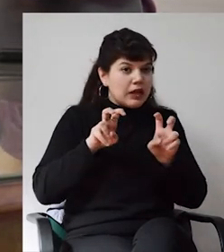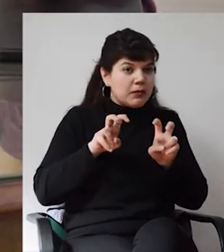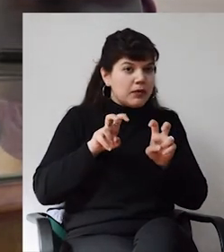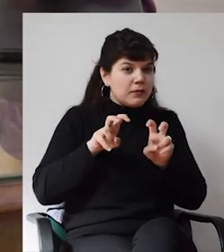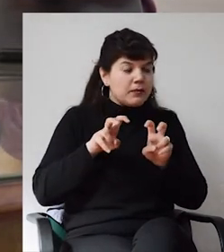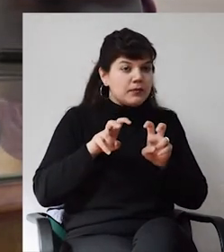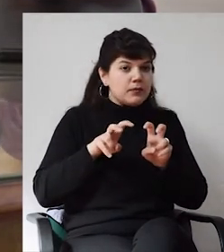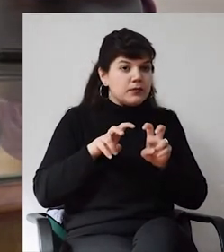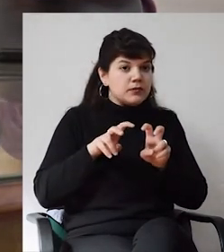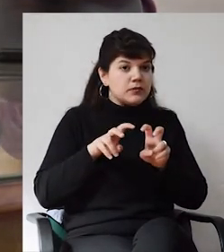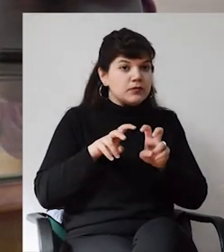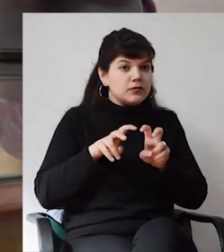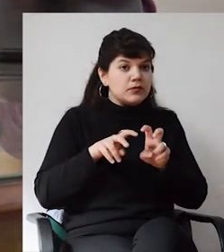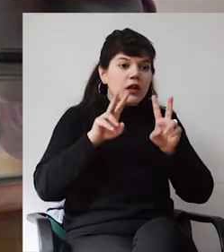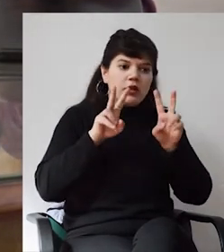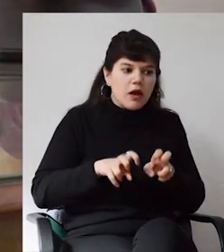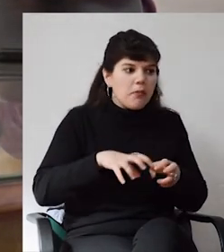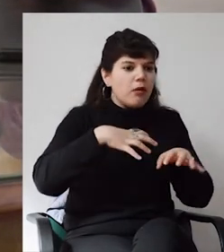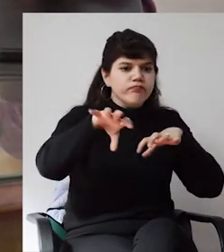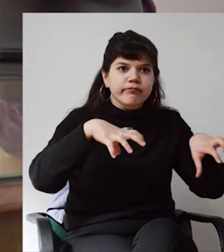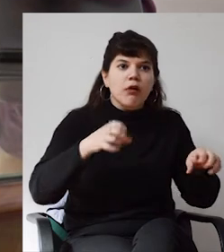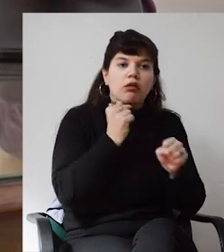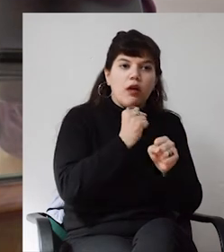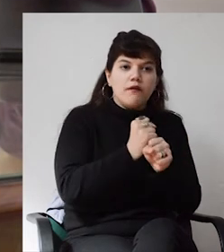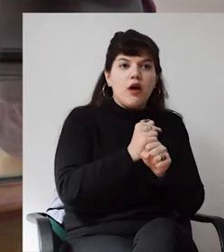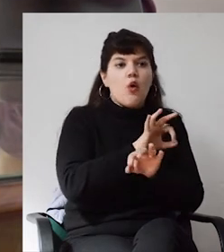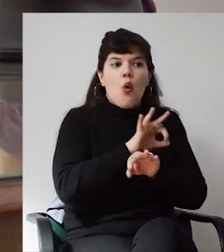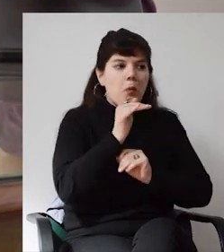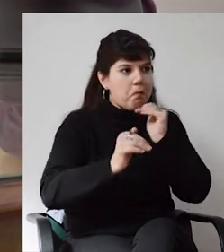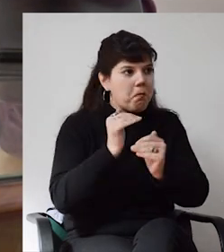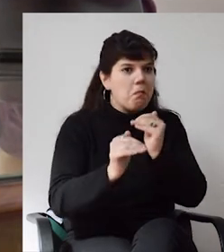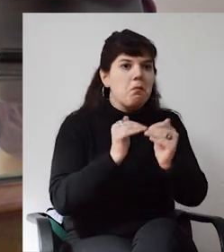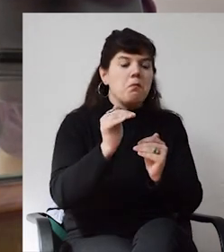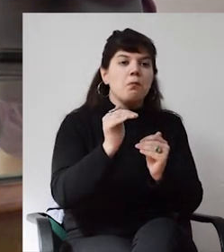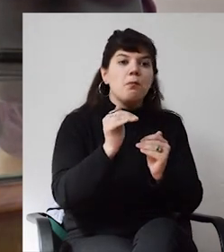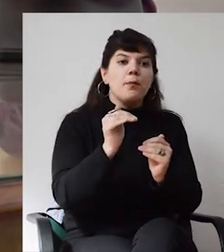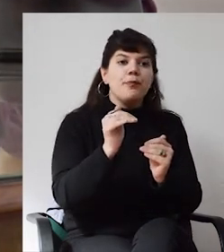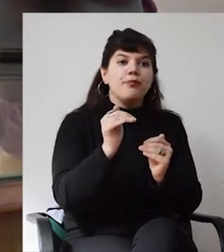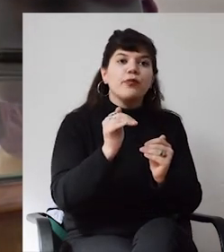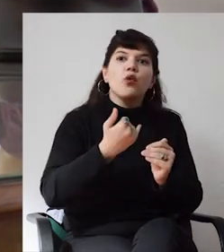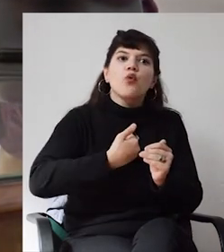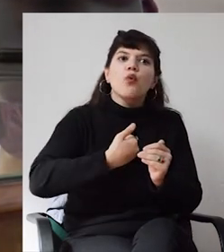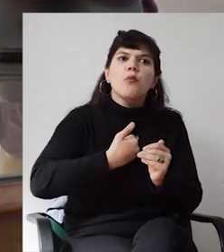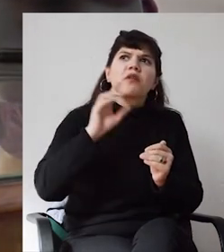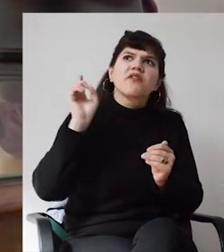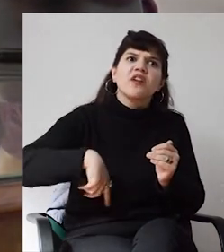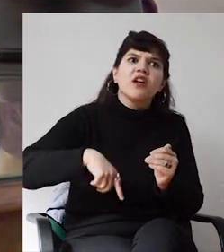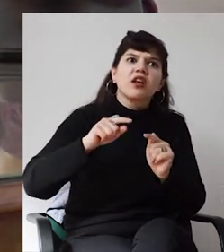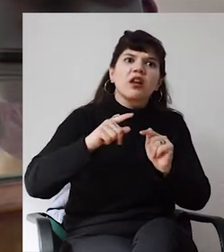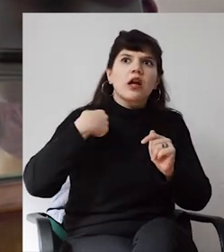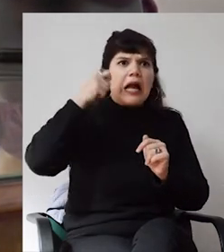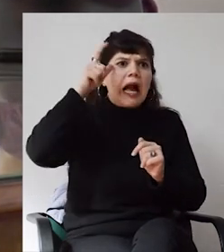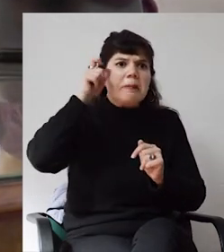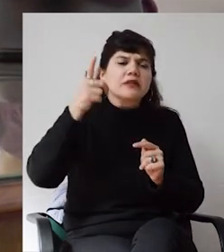en la Universidad de la República. Los circuitos de trabajo, los procedimientos, cómo